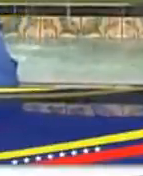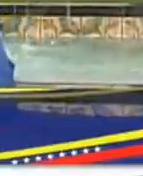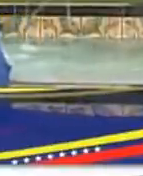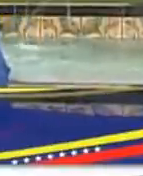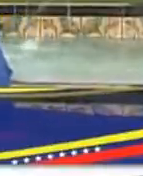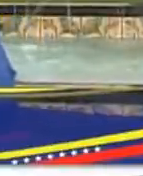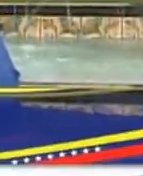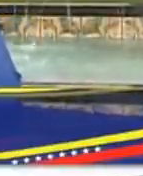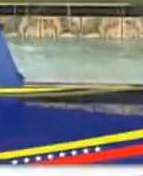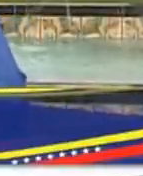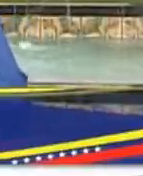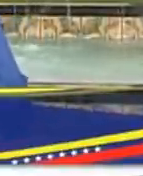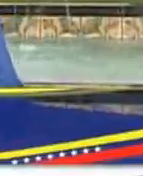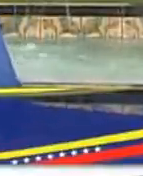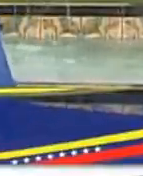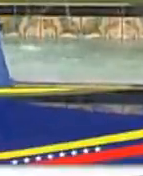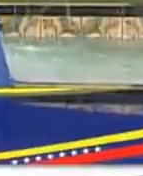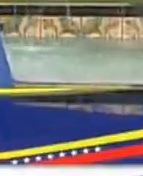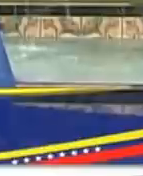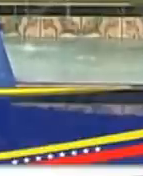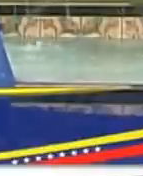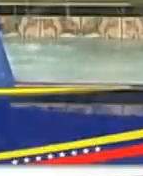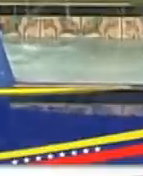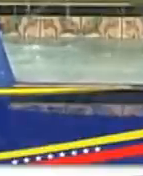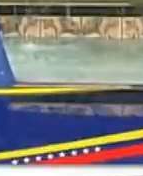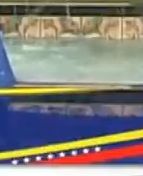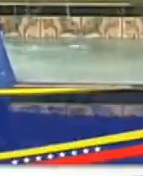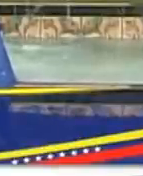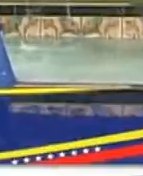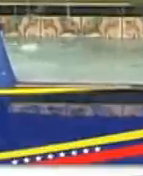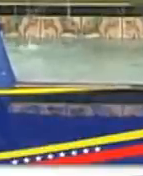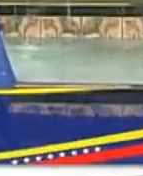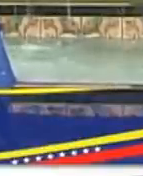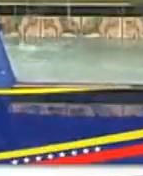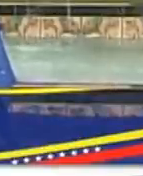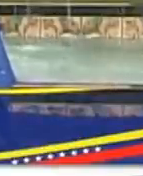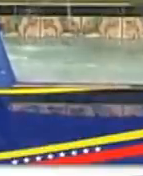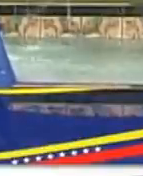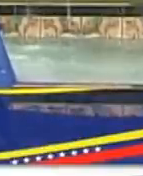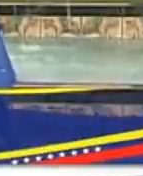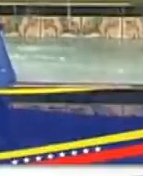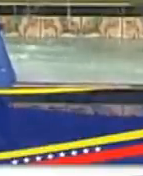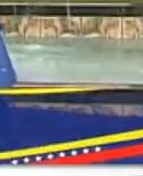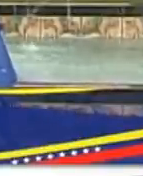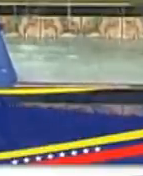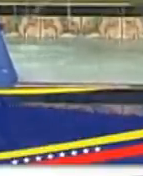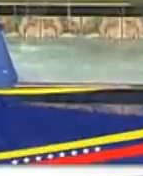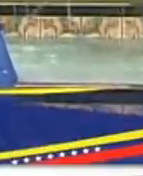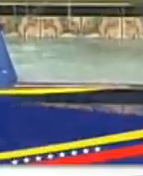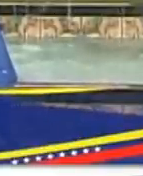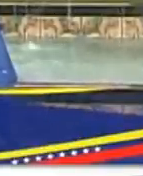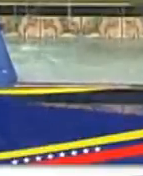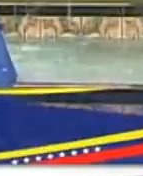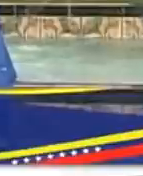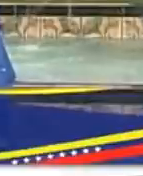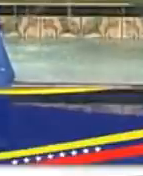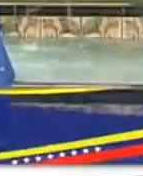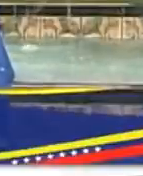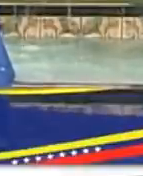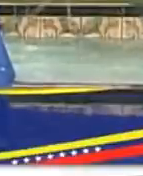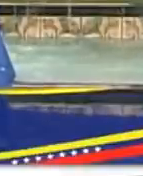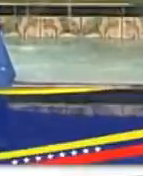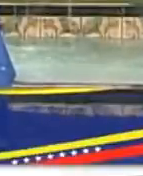ven se preguntarán qué el sistema maduro el sistema para producir riquezas y distribuirlos de manera